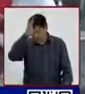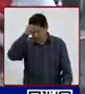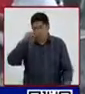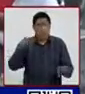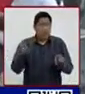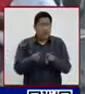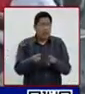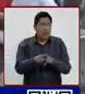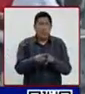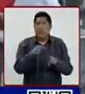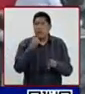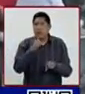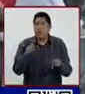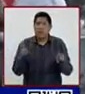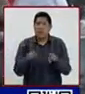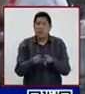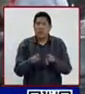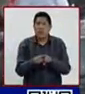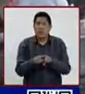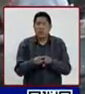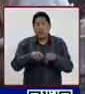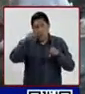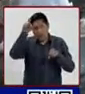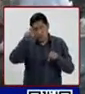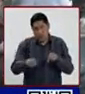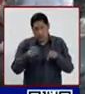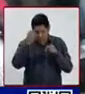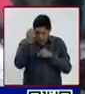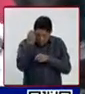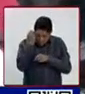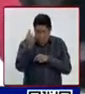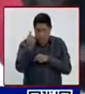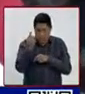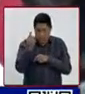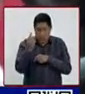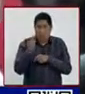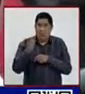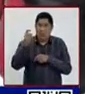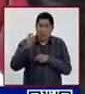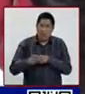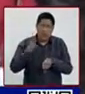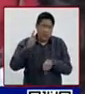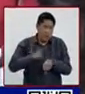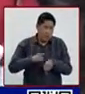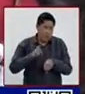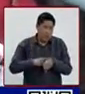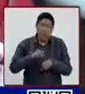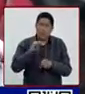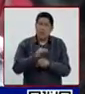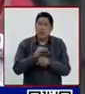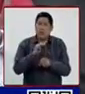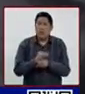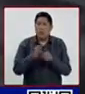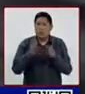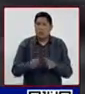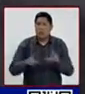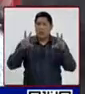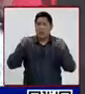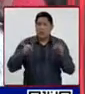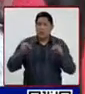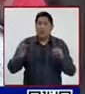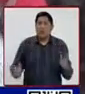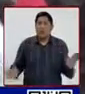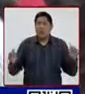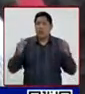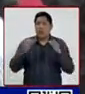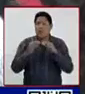Hermanas y hermanos, tenemos que entender de que en estos momentos el ministro no está aquí en La Paz,